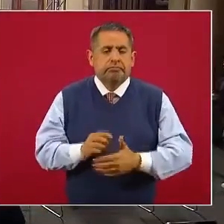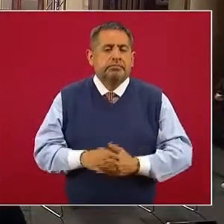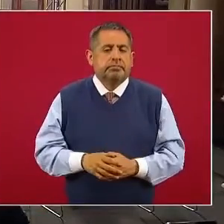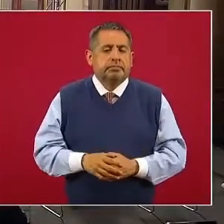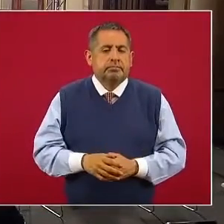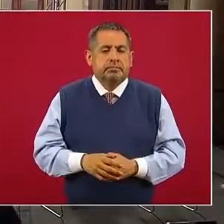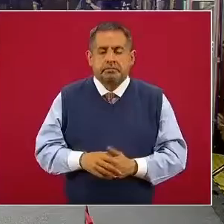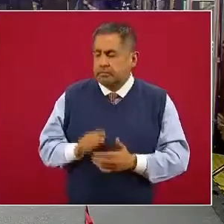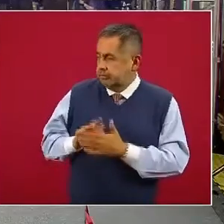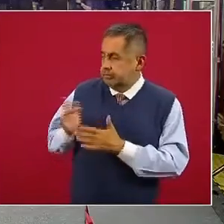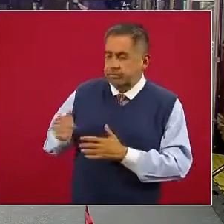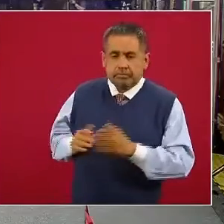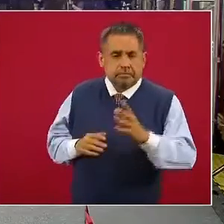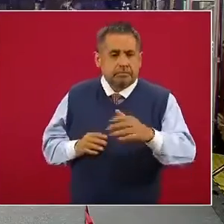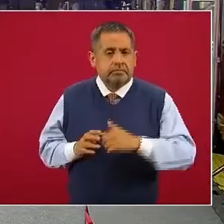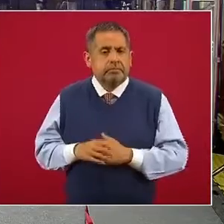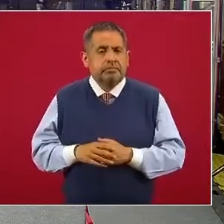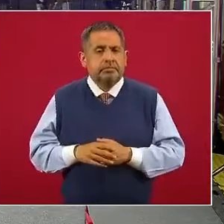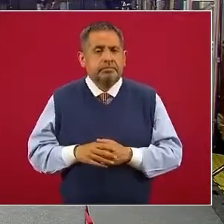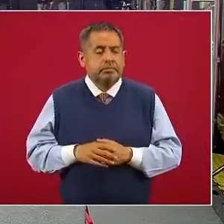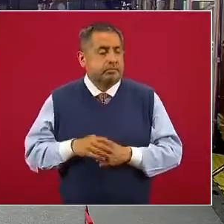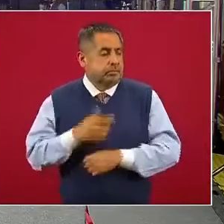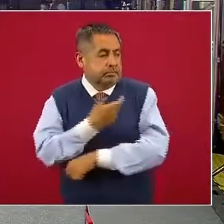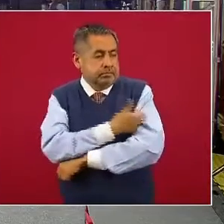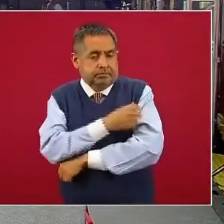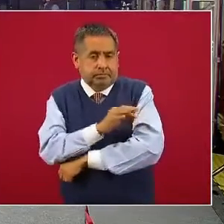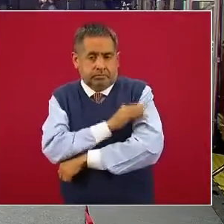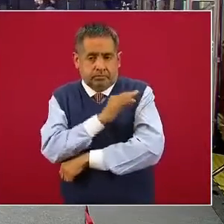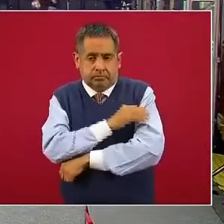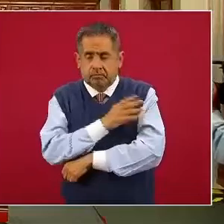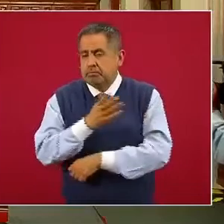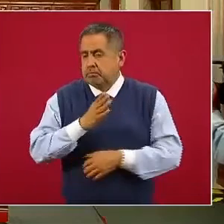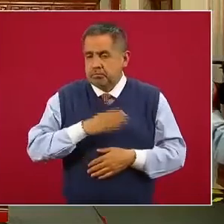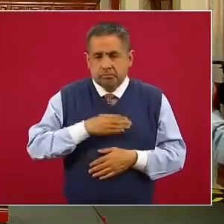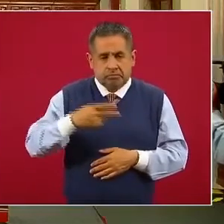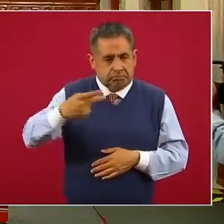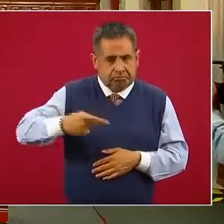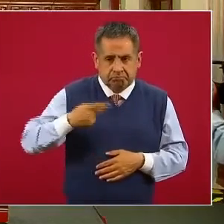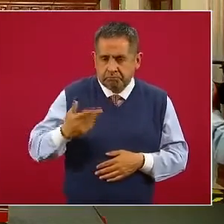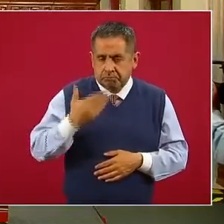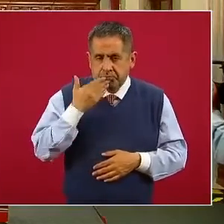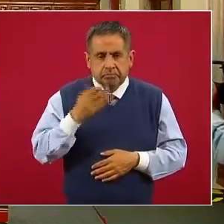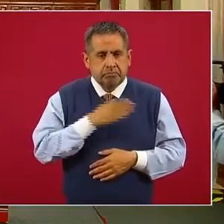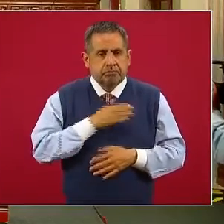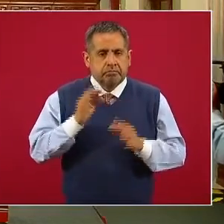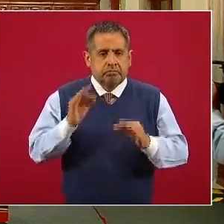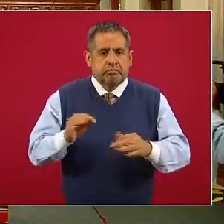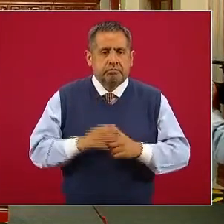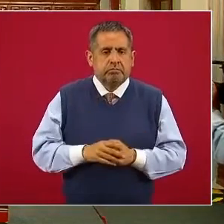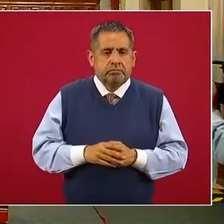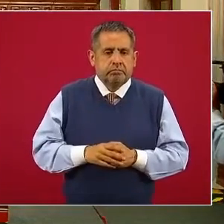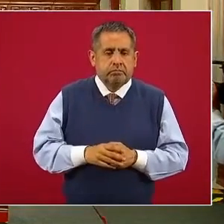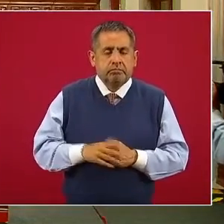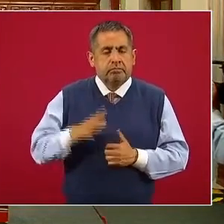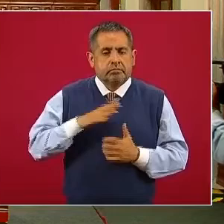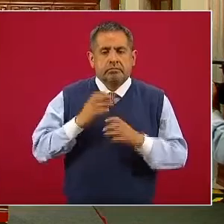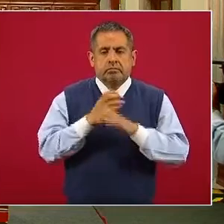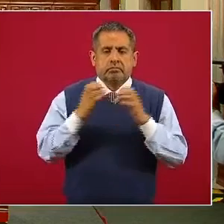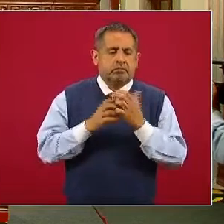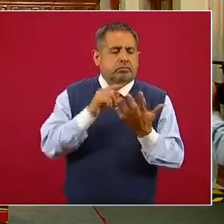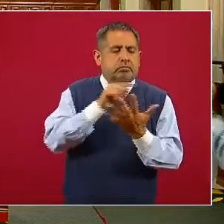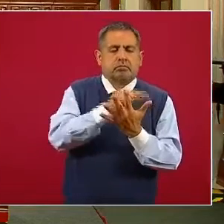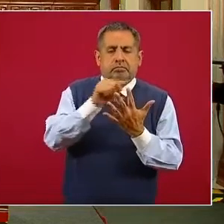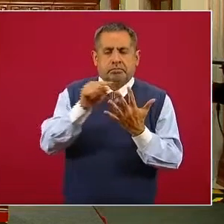Gracias, Guillermo. Sobre esto de la llegada de las vacunas, qué bueno que lo pregunta Juan Carlos, hay que considerar varios